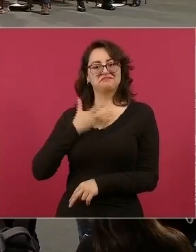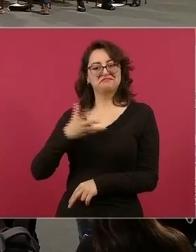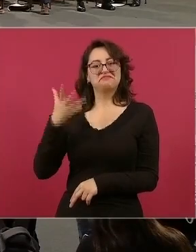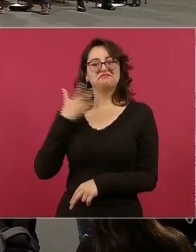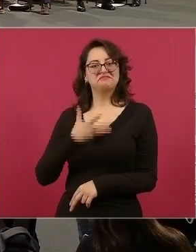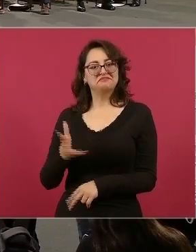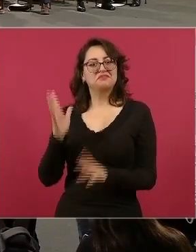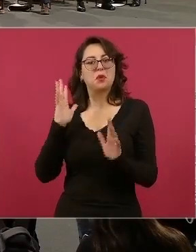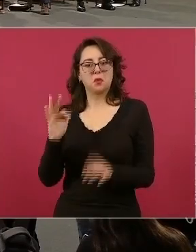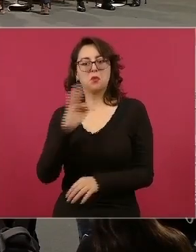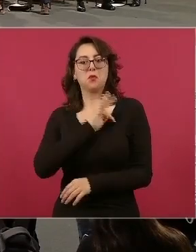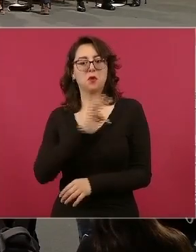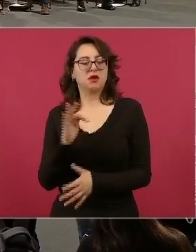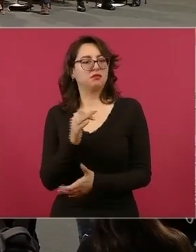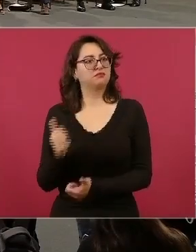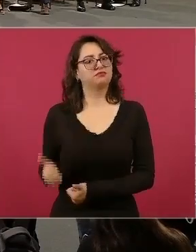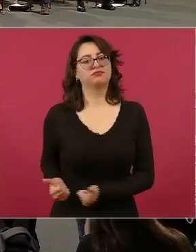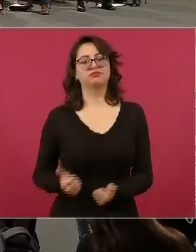costa este de los Estados Unidos.